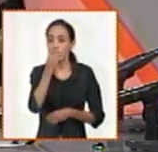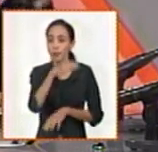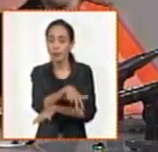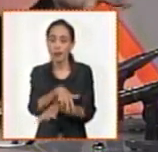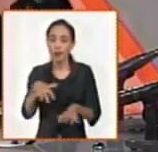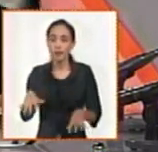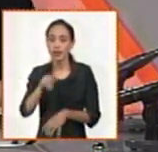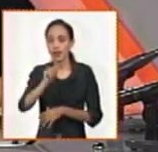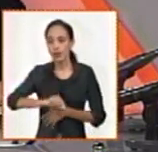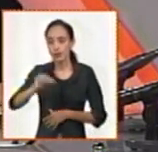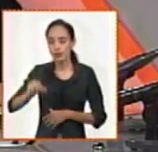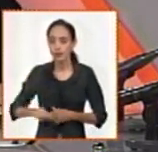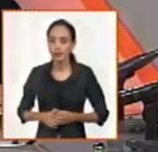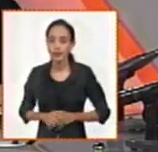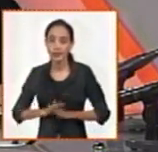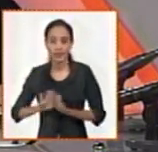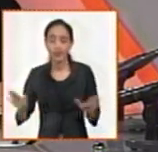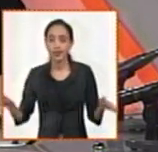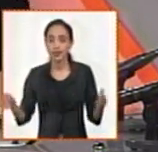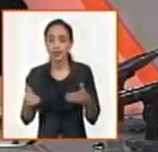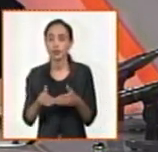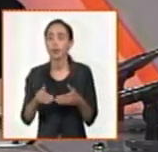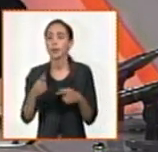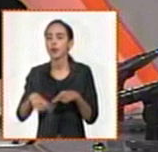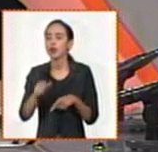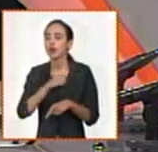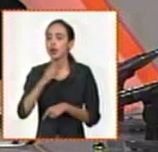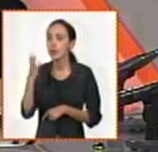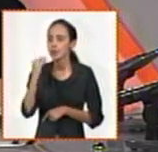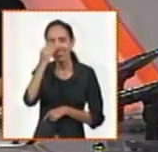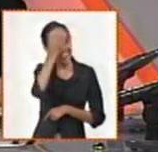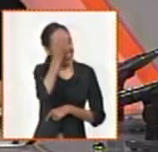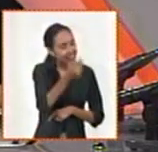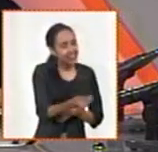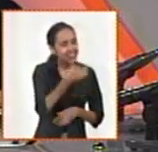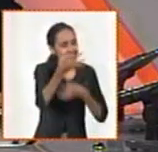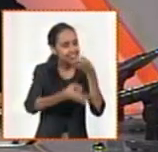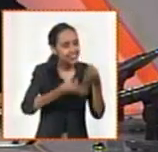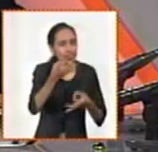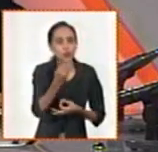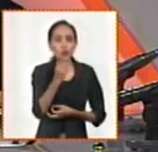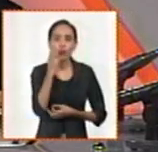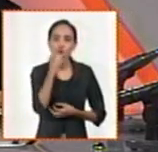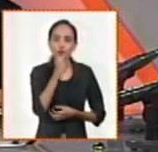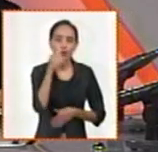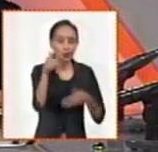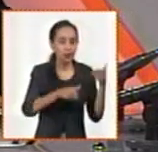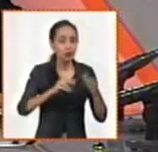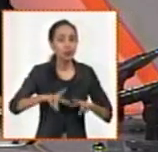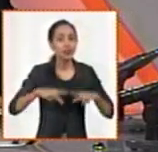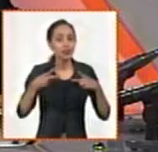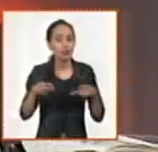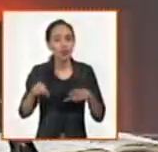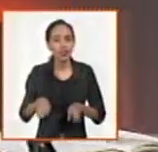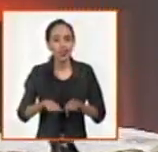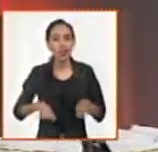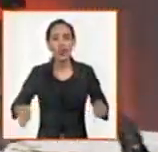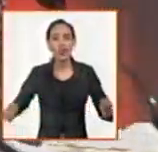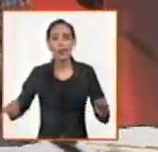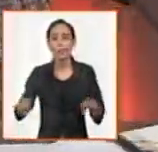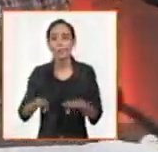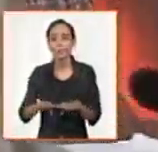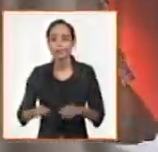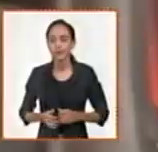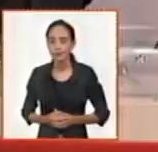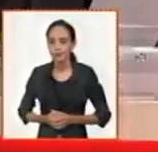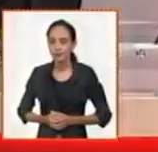y las personas. Se me acaba el tiempo, pero sí. Quiero que me cuente, gracias Neil, es tan bonito tenerte de nuevo en sí. casa, porque también es tu